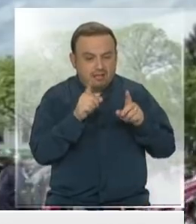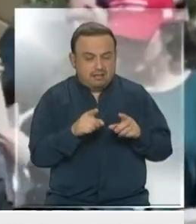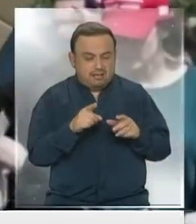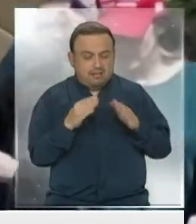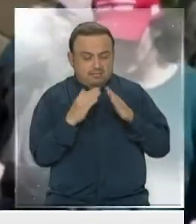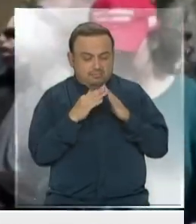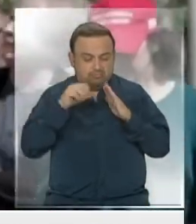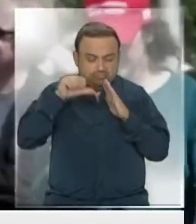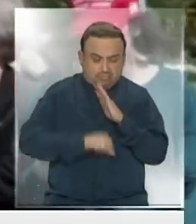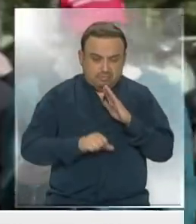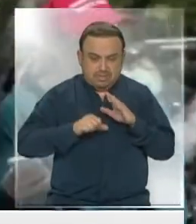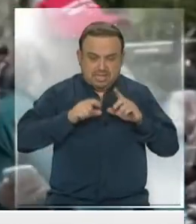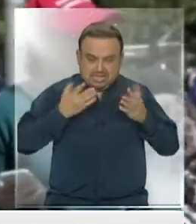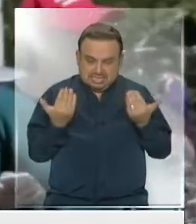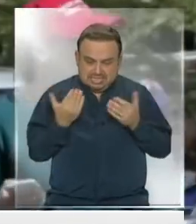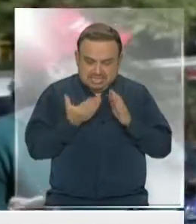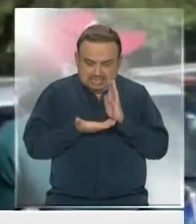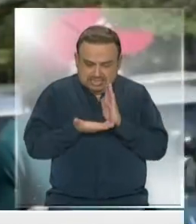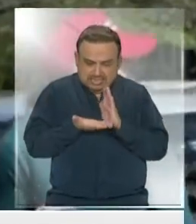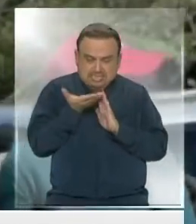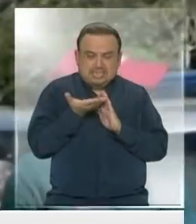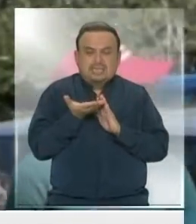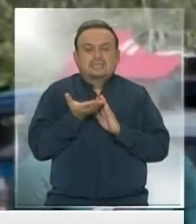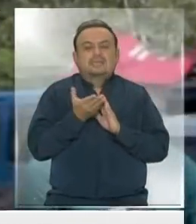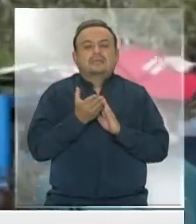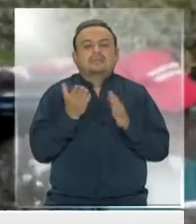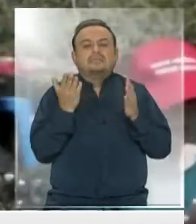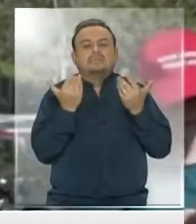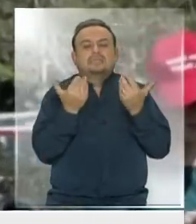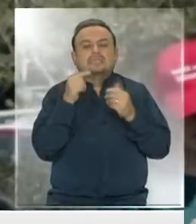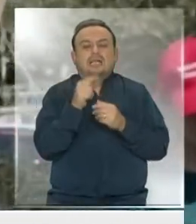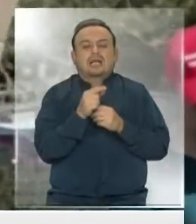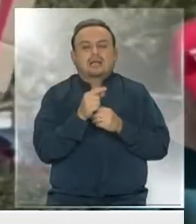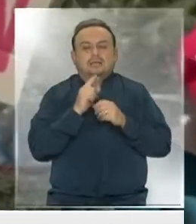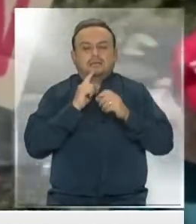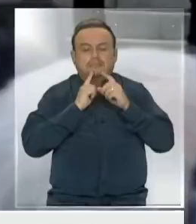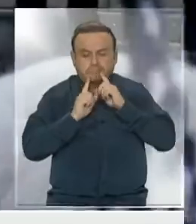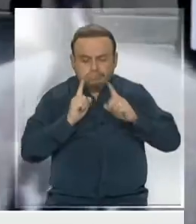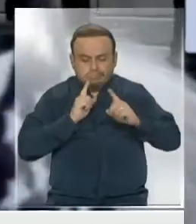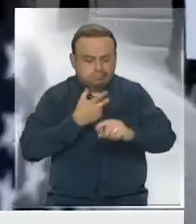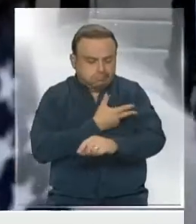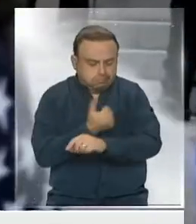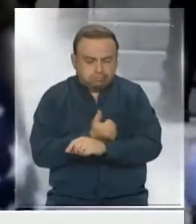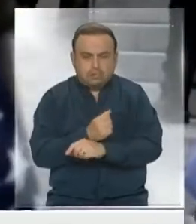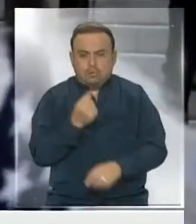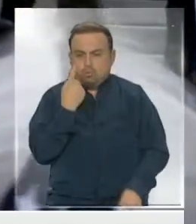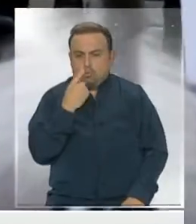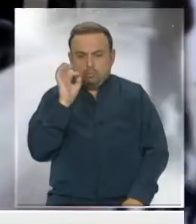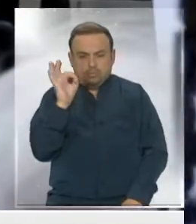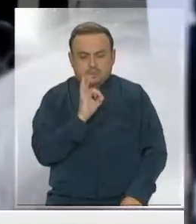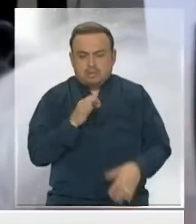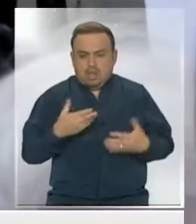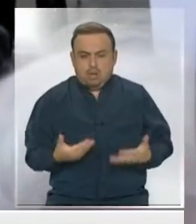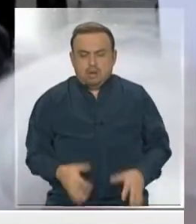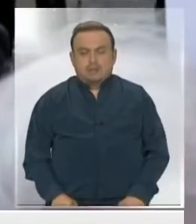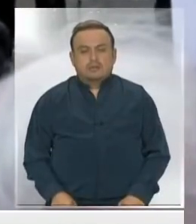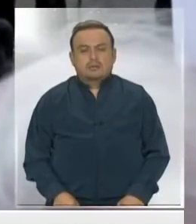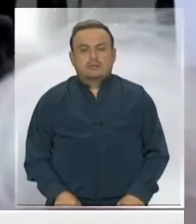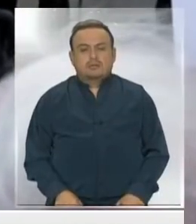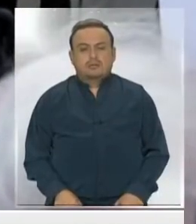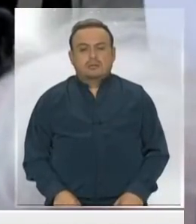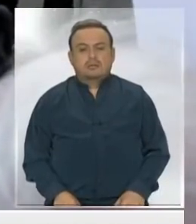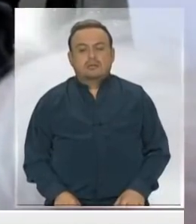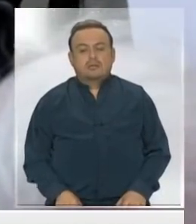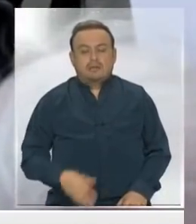las restricciones se requiere aumentar la capacidad de testeo en Estados Unidos. Hasta ahora solo el 1% de la población ha sido